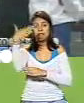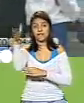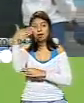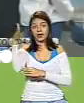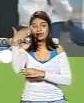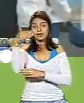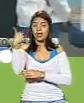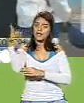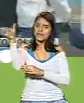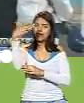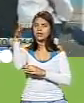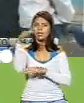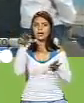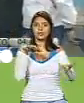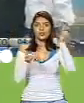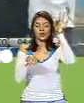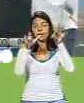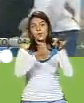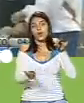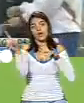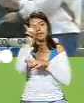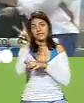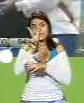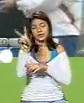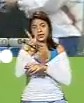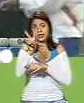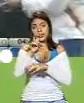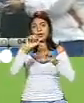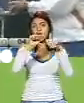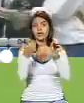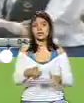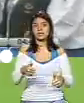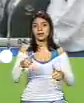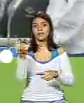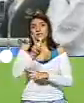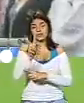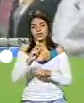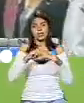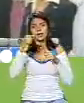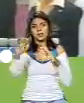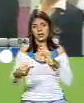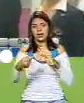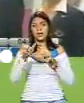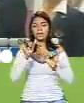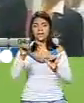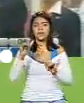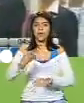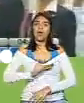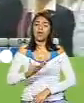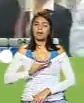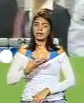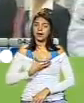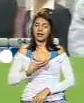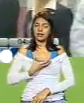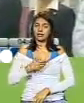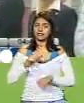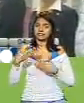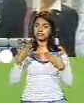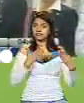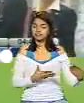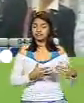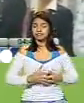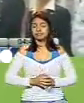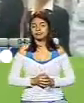Pinto, nuestra banderada, la que fue escogida por todos los venezolanos y por todos los atletas de Venezuela. Posteriormente, con el recibimiento del alcalde de la villa, se